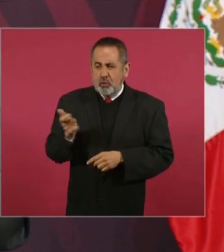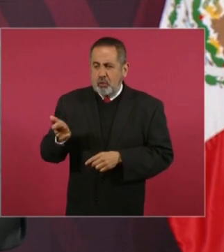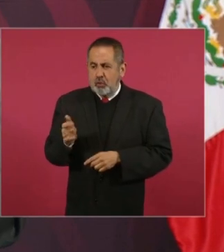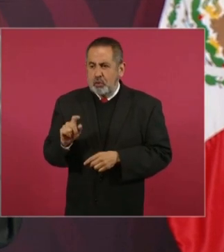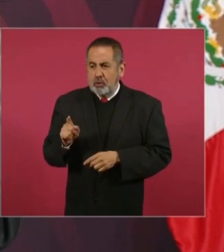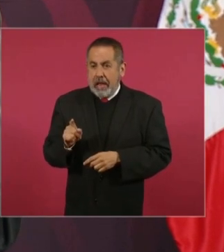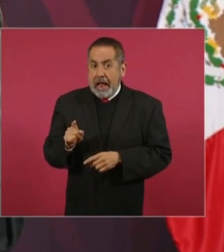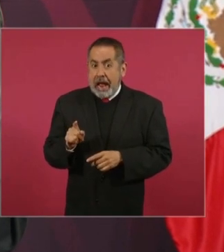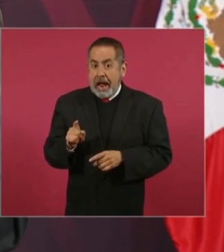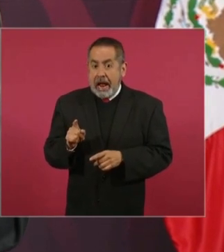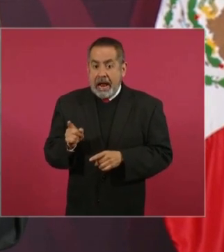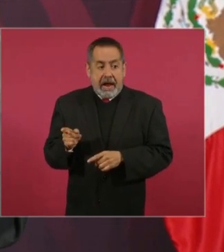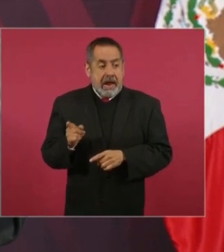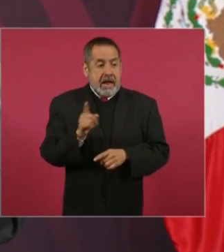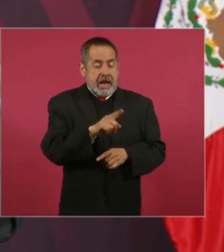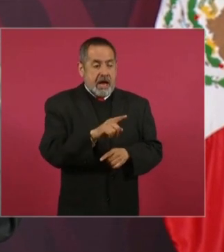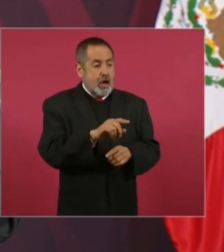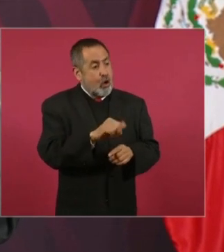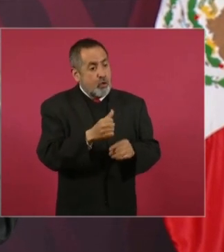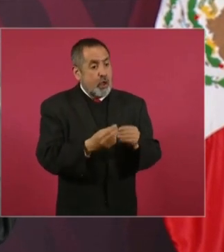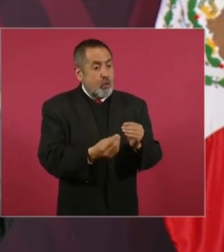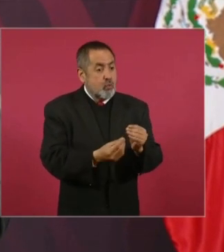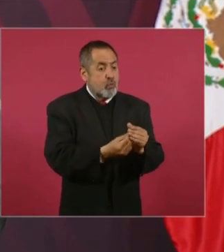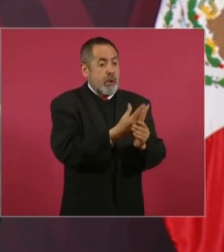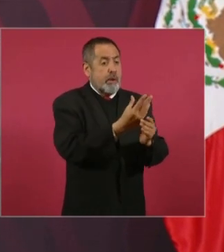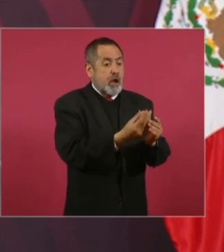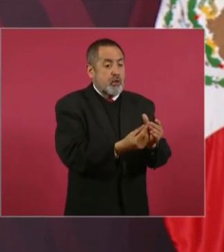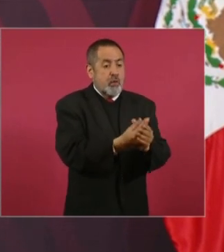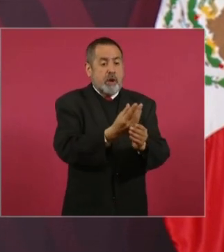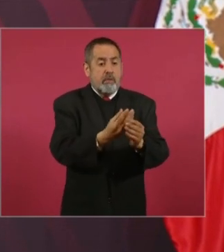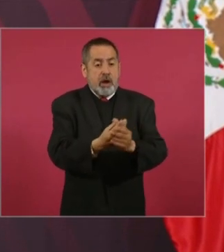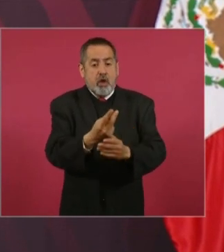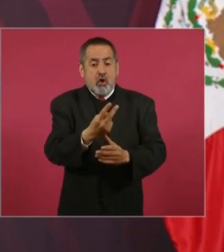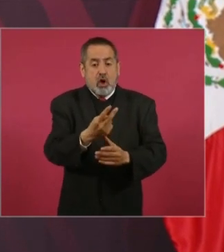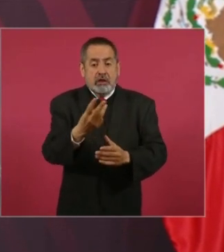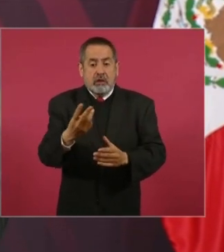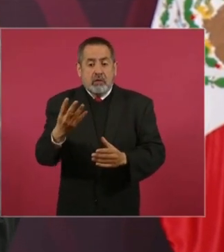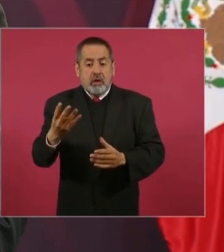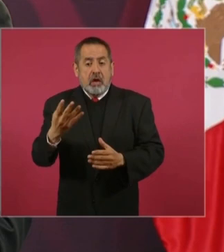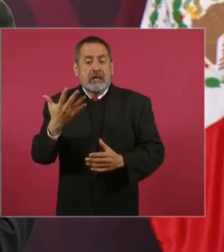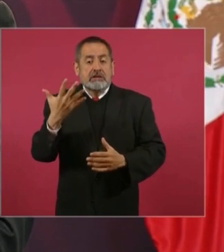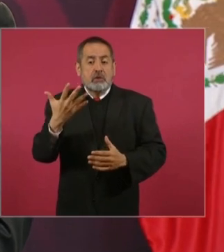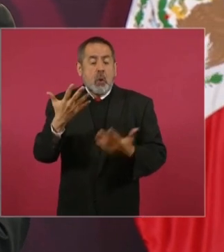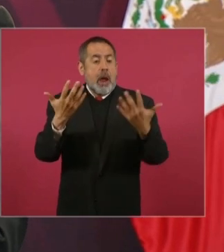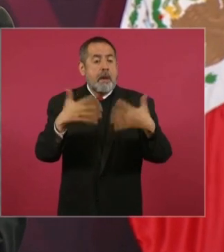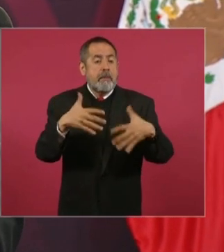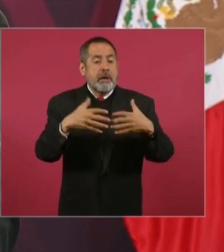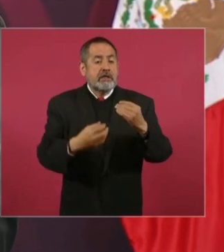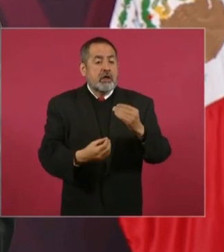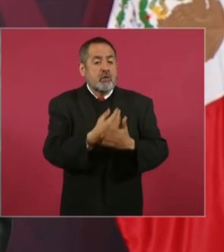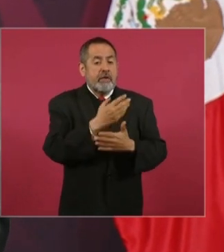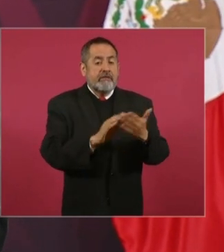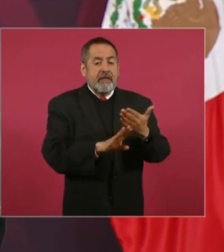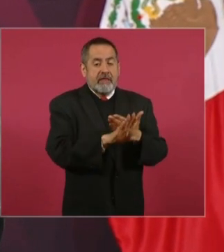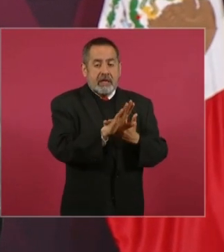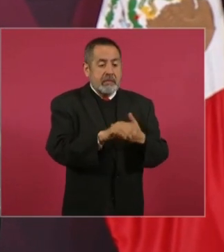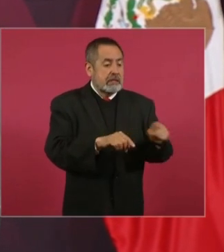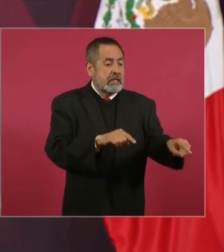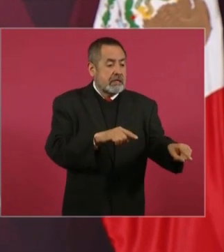creaba una, dos, tres, cuatro, cinco empresas fantasmas que